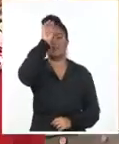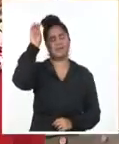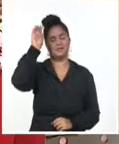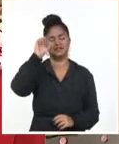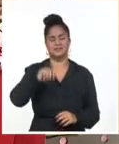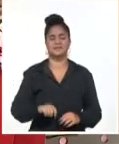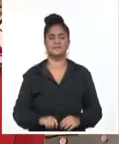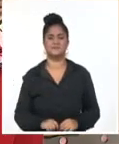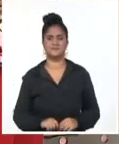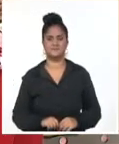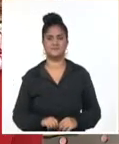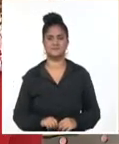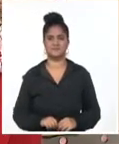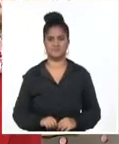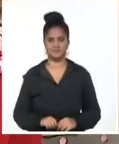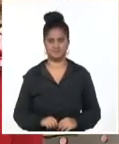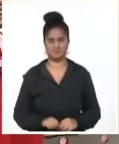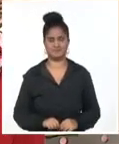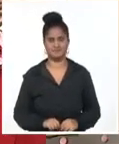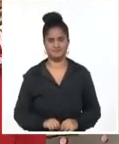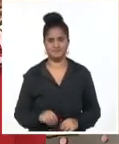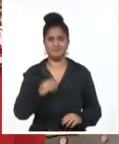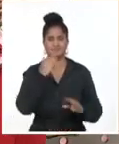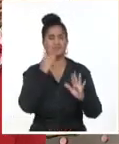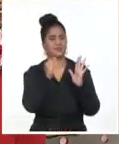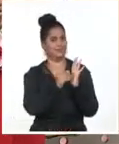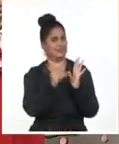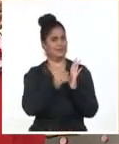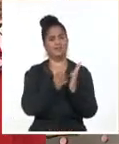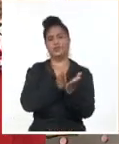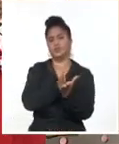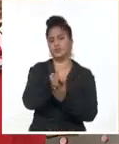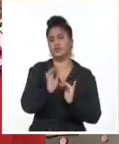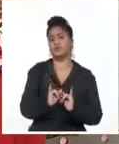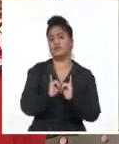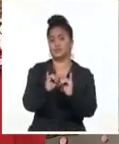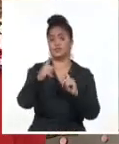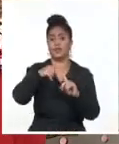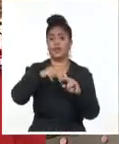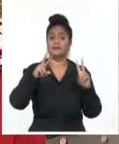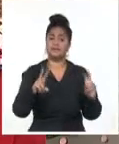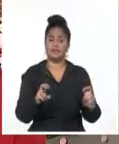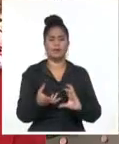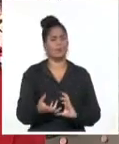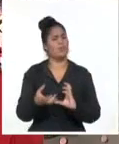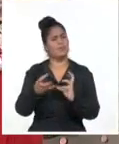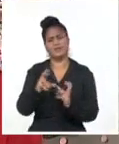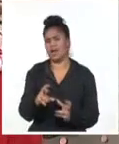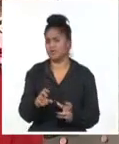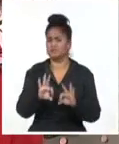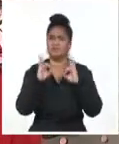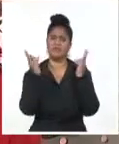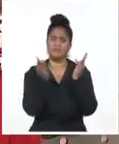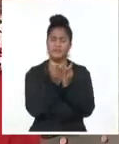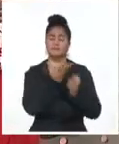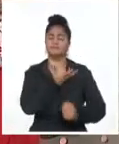Buenas tardes, colegas. Así es, continuamos dándole seguimiento a un tema muy delicado para la familia cubana.